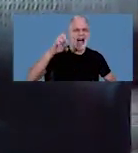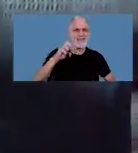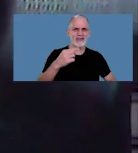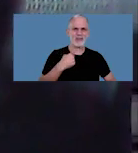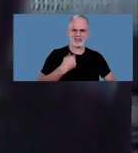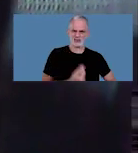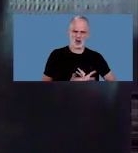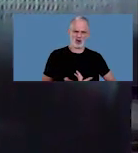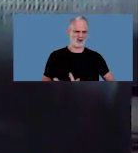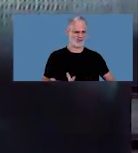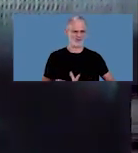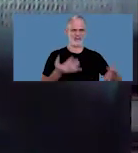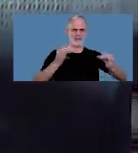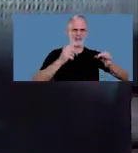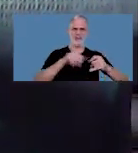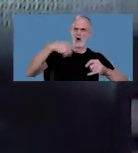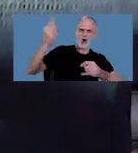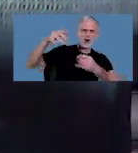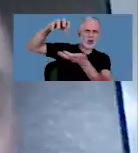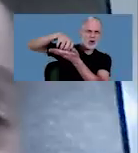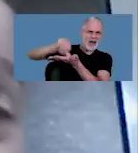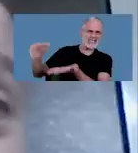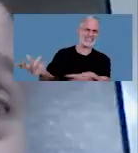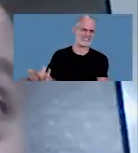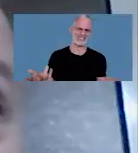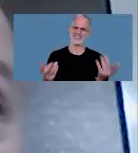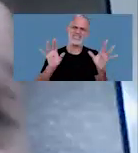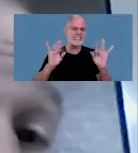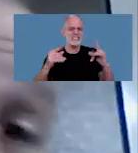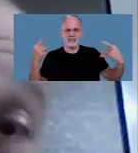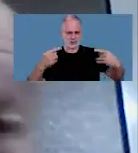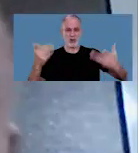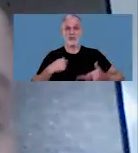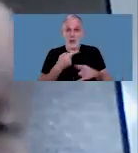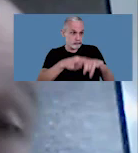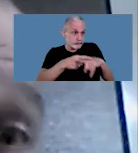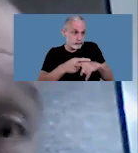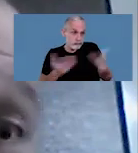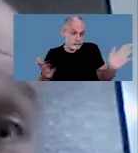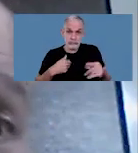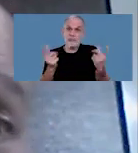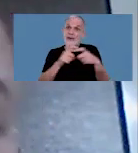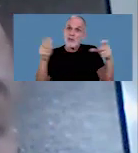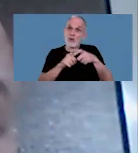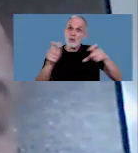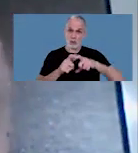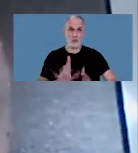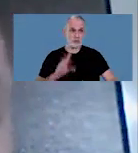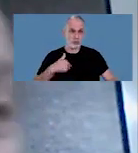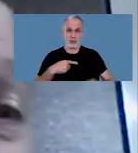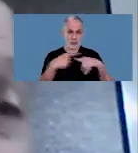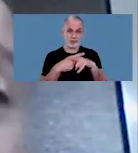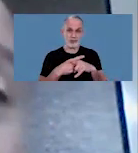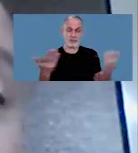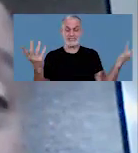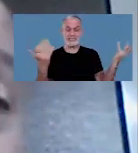trasladando la exención a un fisco extranjero. Sí, bueno, fue lo que yo discutí en varias reuniones interarias. Y ya